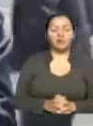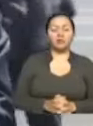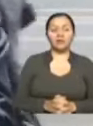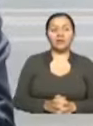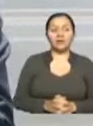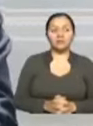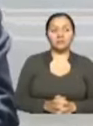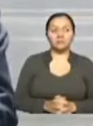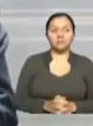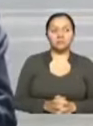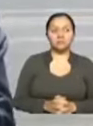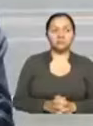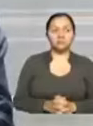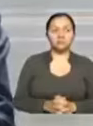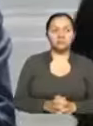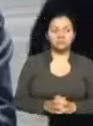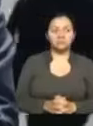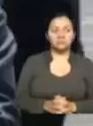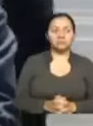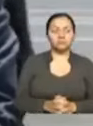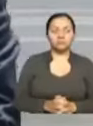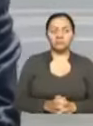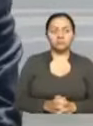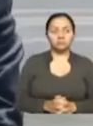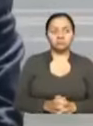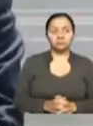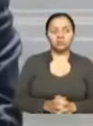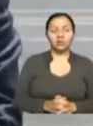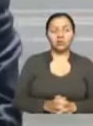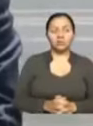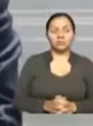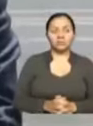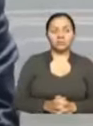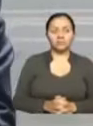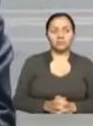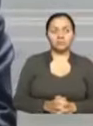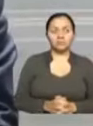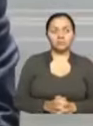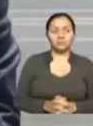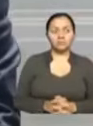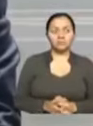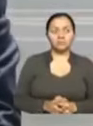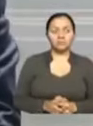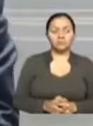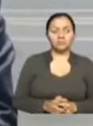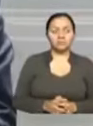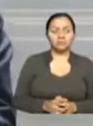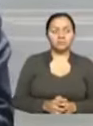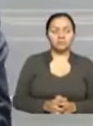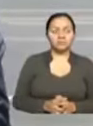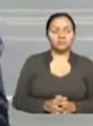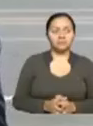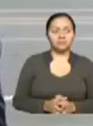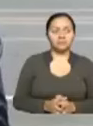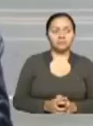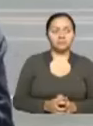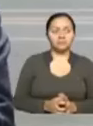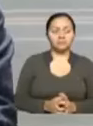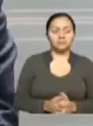de CELAC en República Dominicana. Hoy día noche es la inauguración, mañana la plenaria, el retiro de